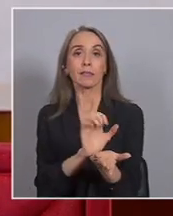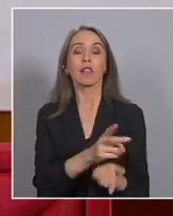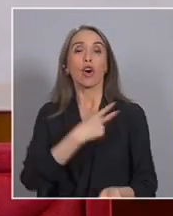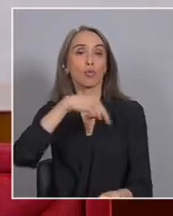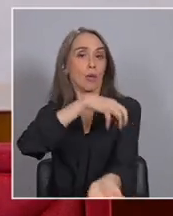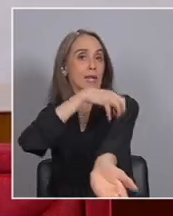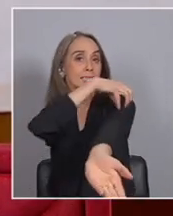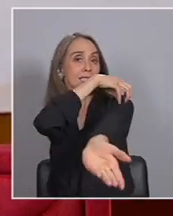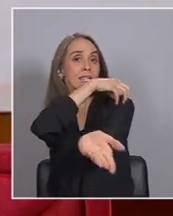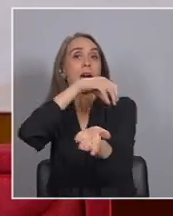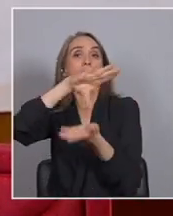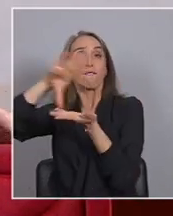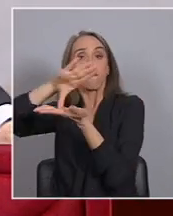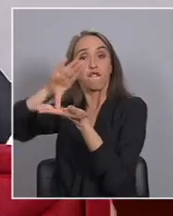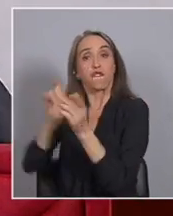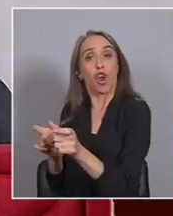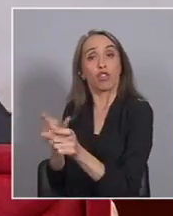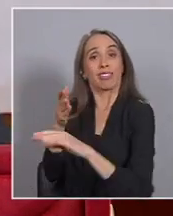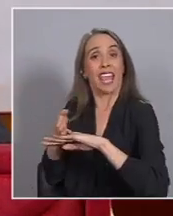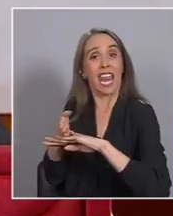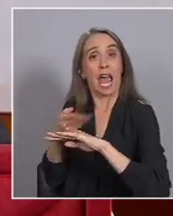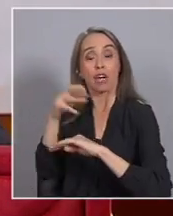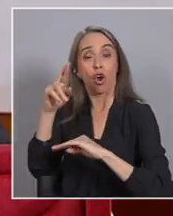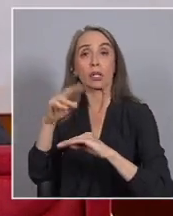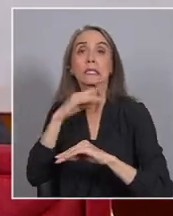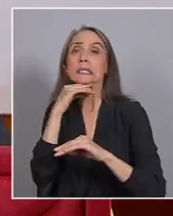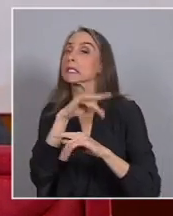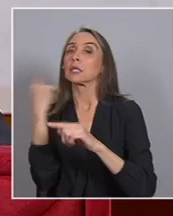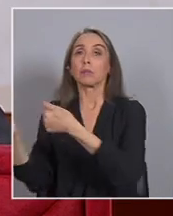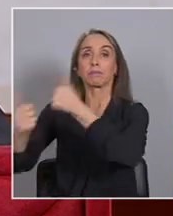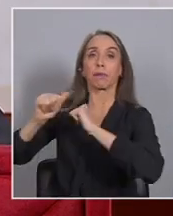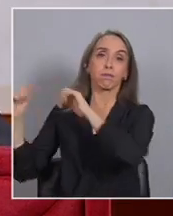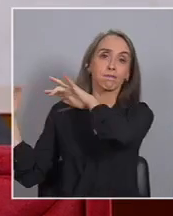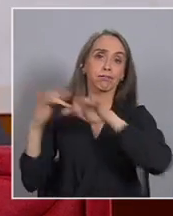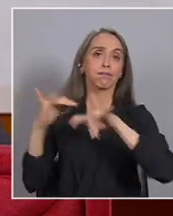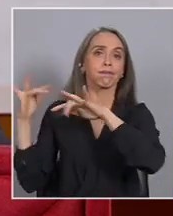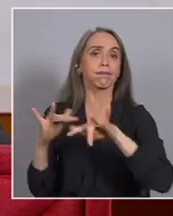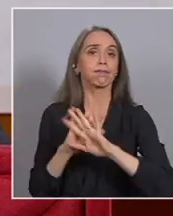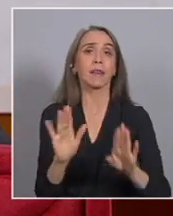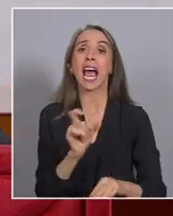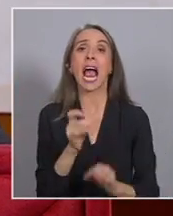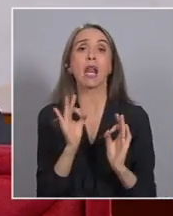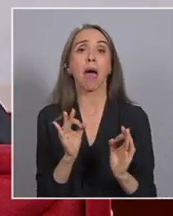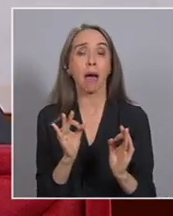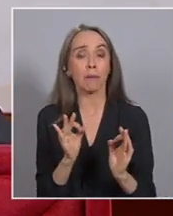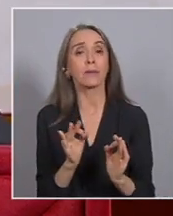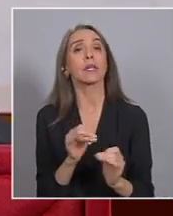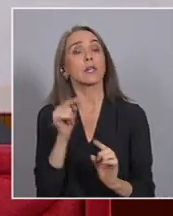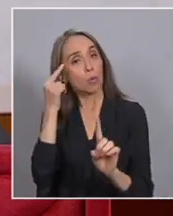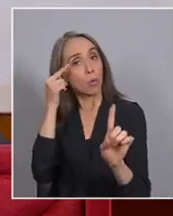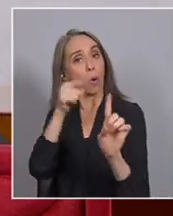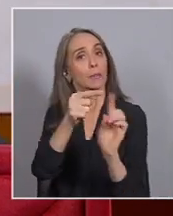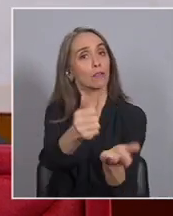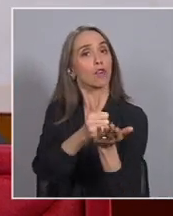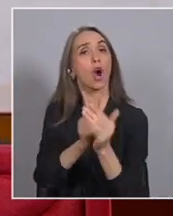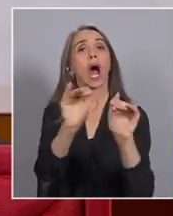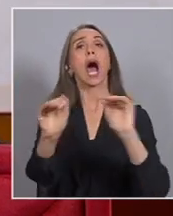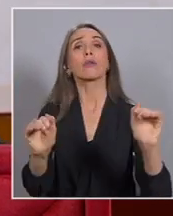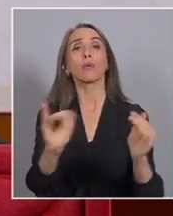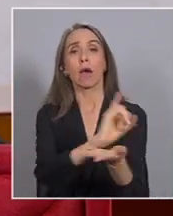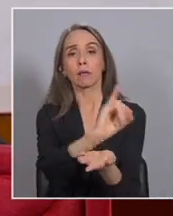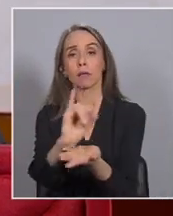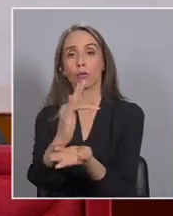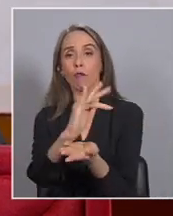en el norte habían colapsado gravemente. Para esta misión hemos requerido la colaboración a las Fuerzas